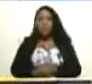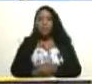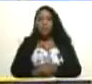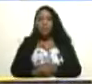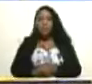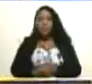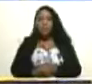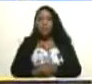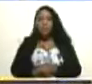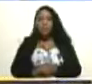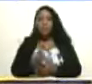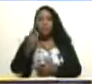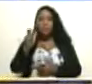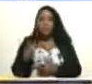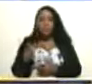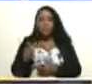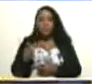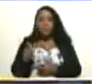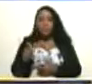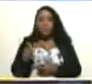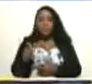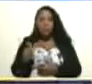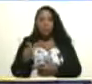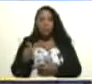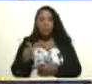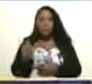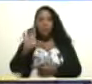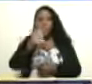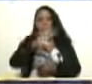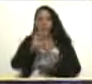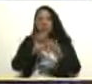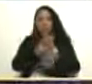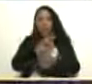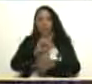Ciudadano Carlos Quintero, vicepresidente del Consejo Nacional Electoral.